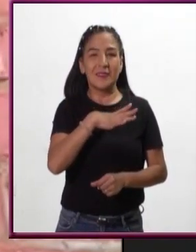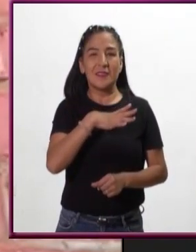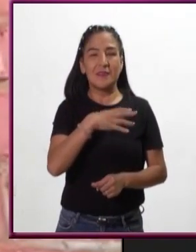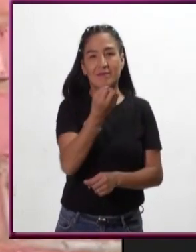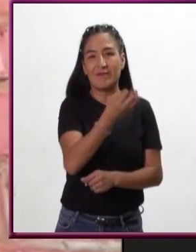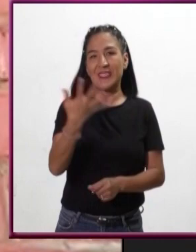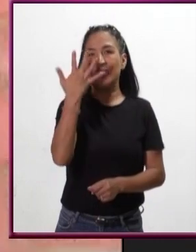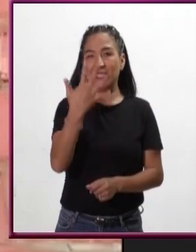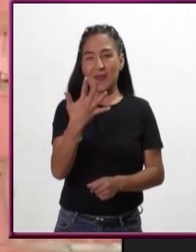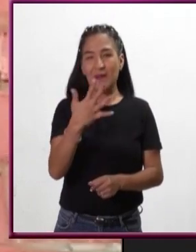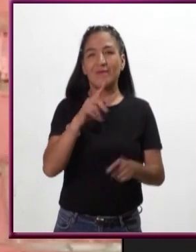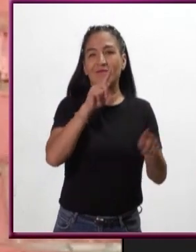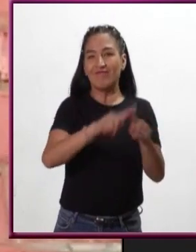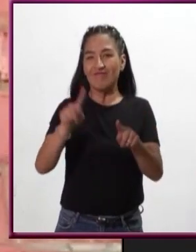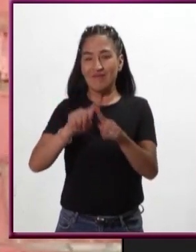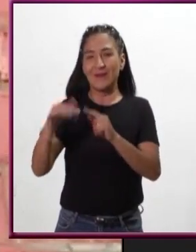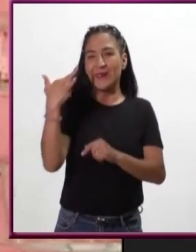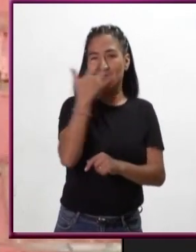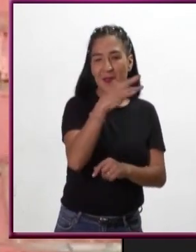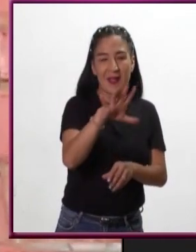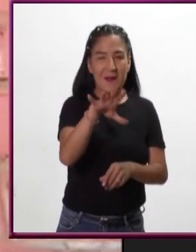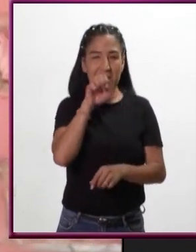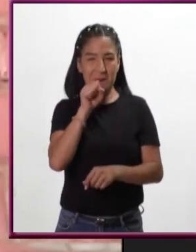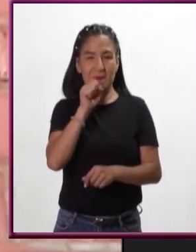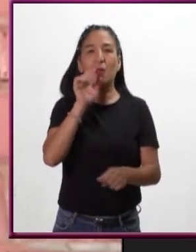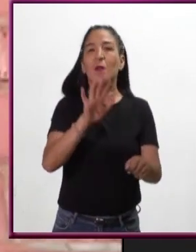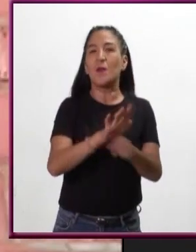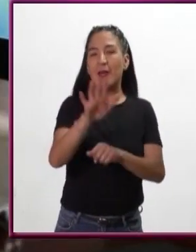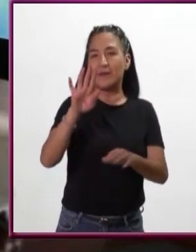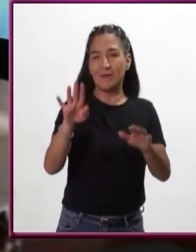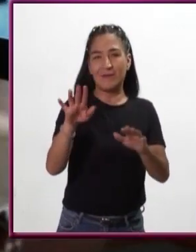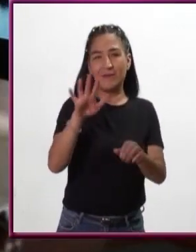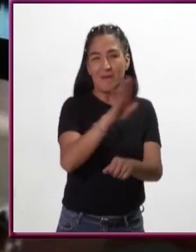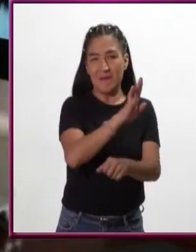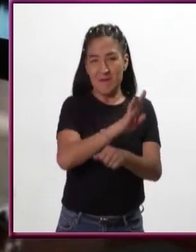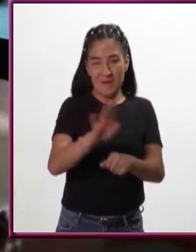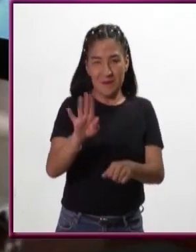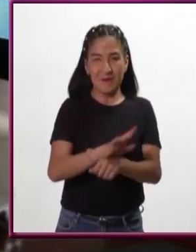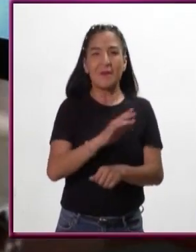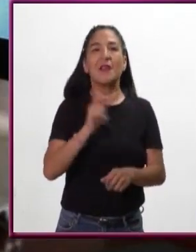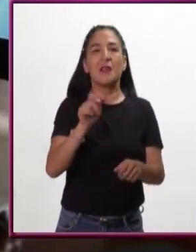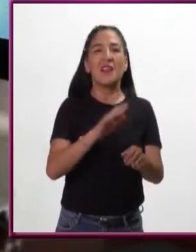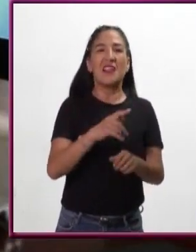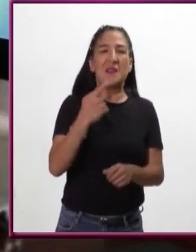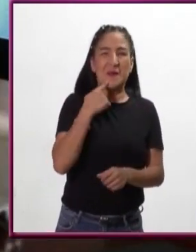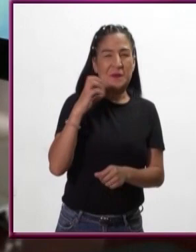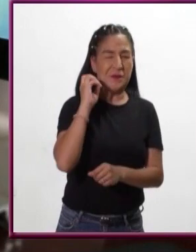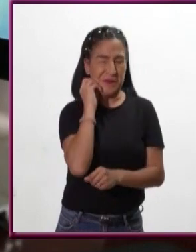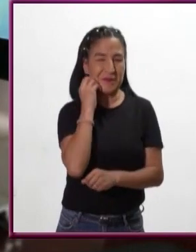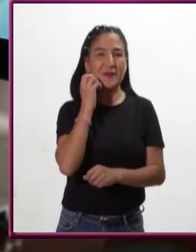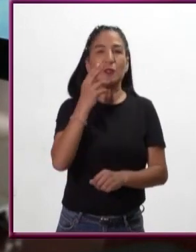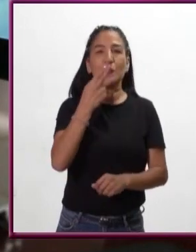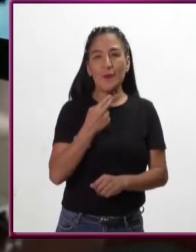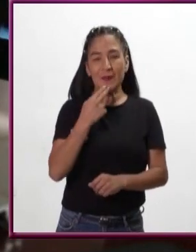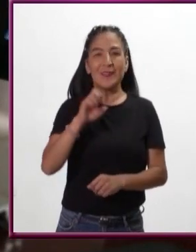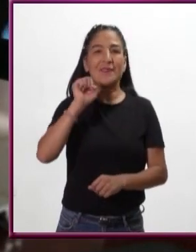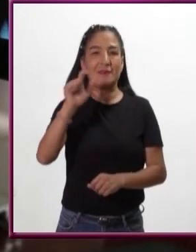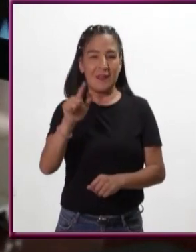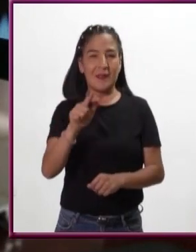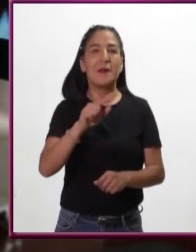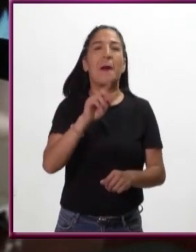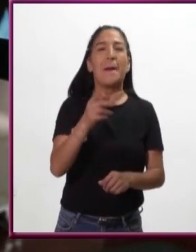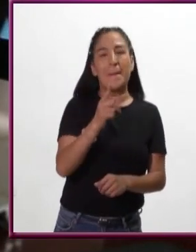que tenemos 5 sabores o que captamos 5 sabores básicos, que es agrio, dulce, salado, amargo y